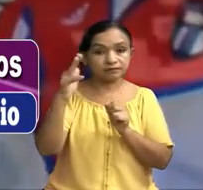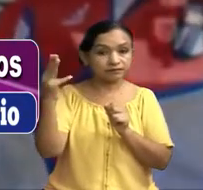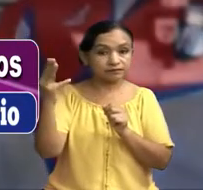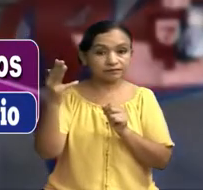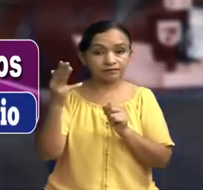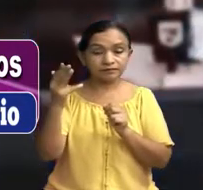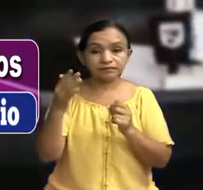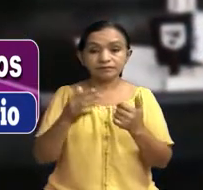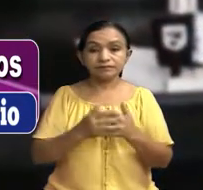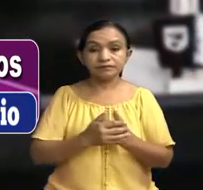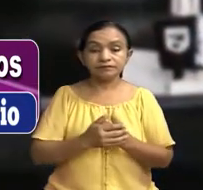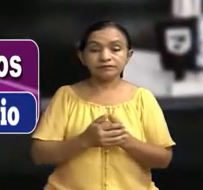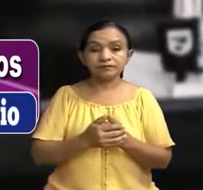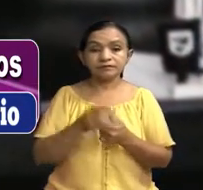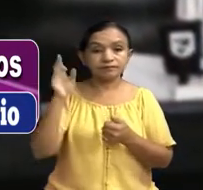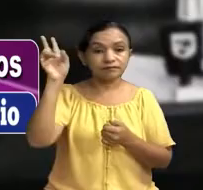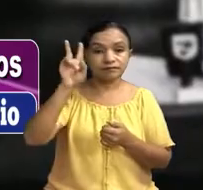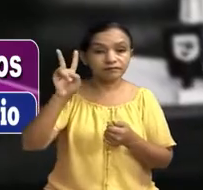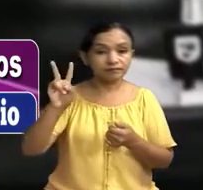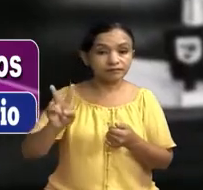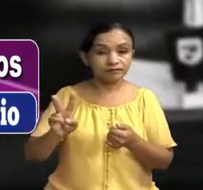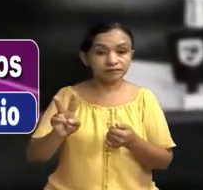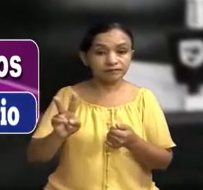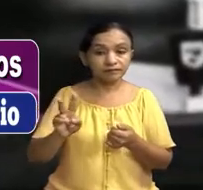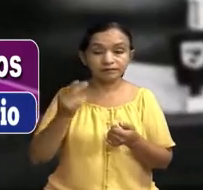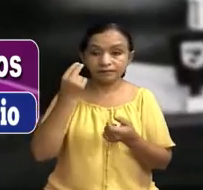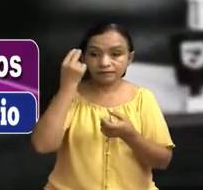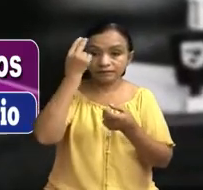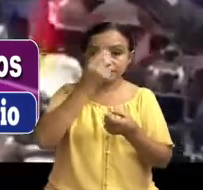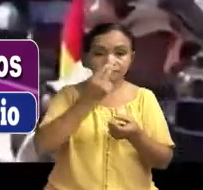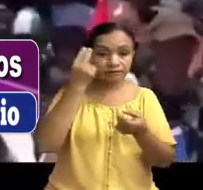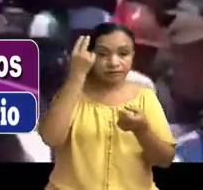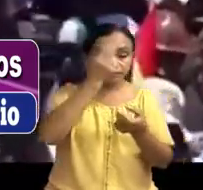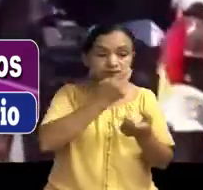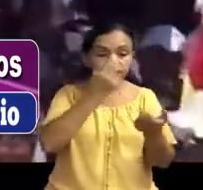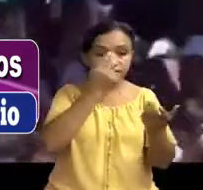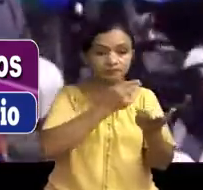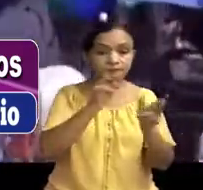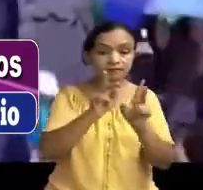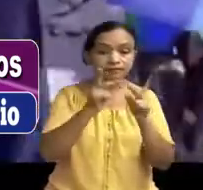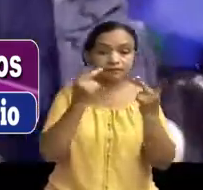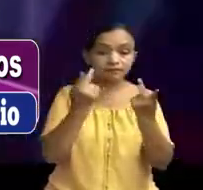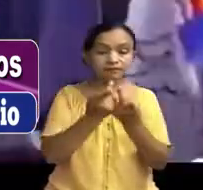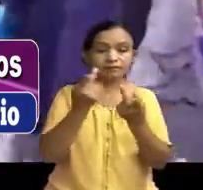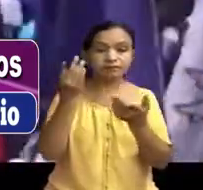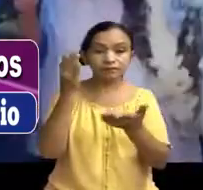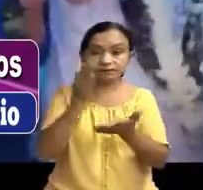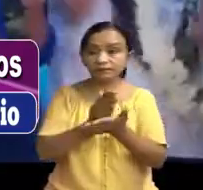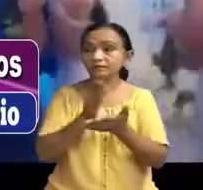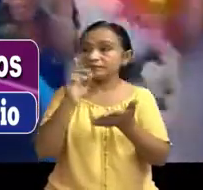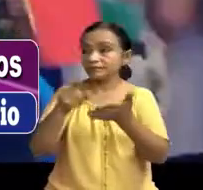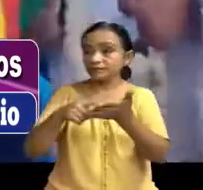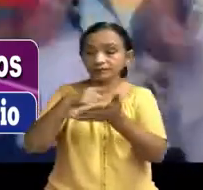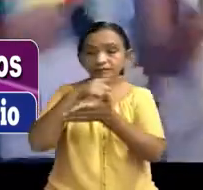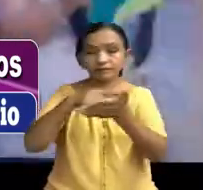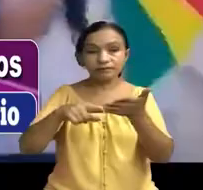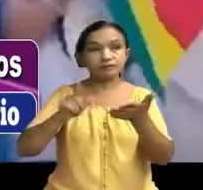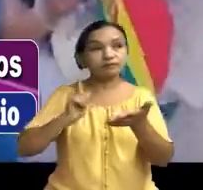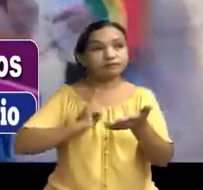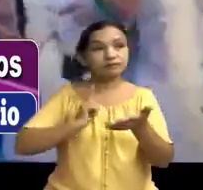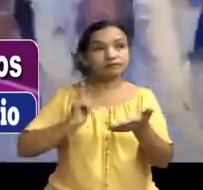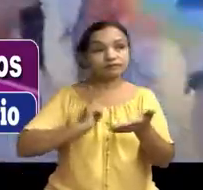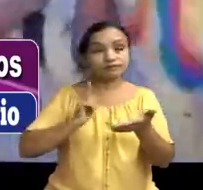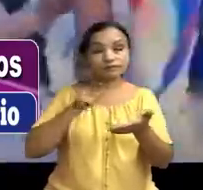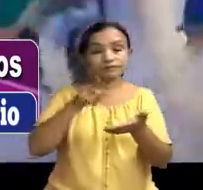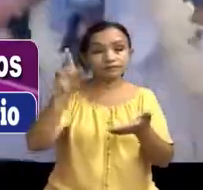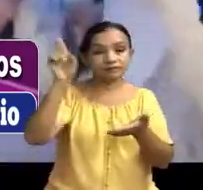constitución de Venezuela es una constitución consultada, decidida por el pueblo en votación, en referéndum. Y ahí está, y está el